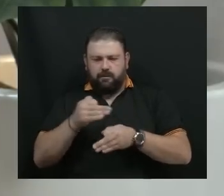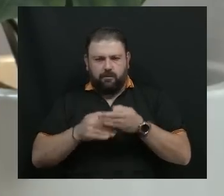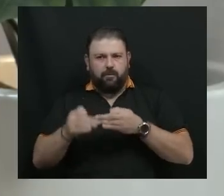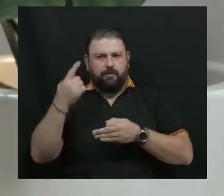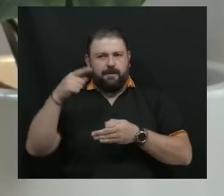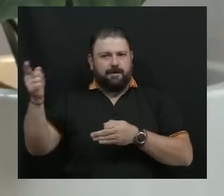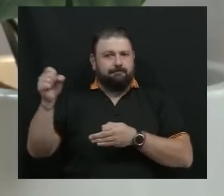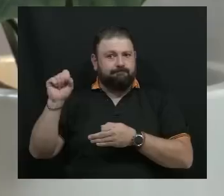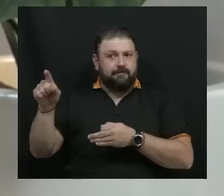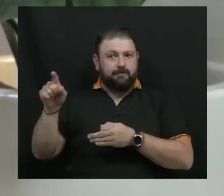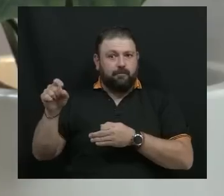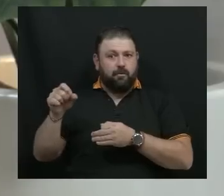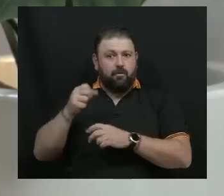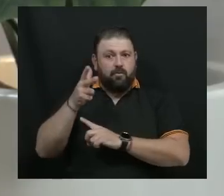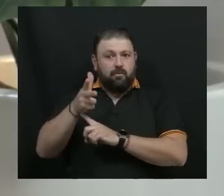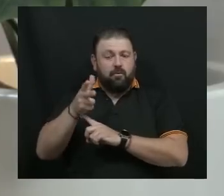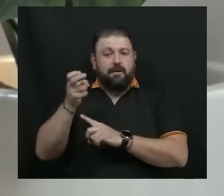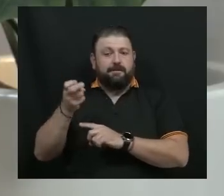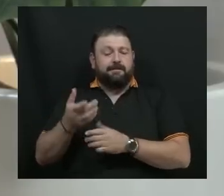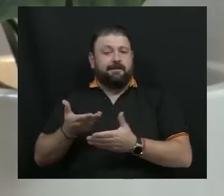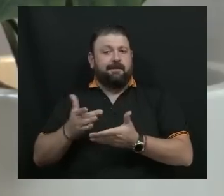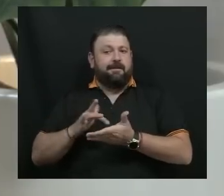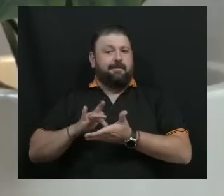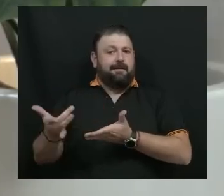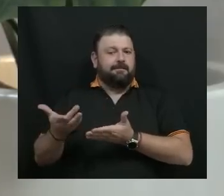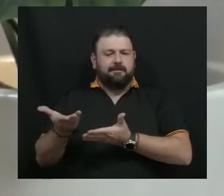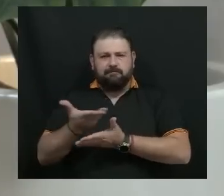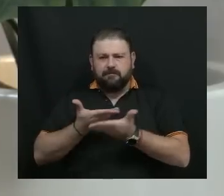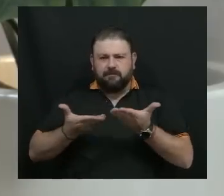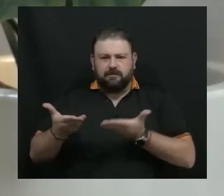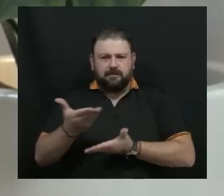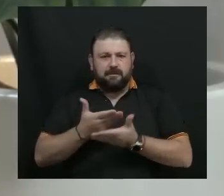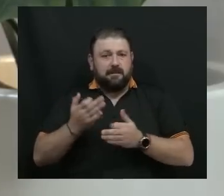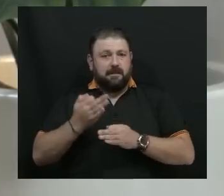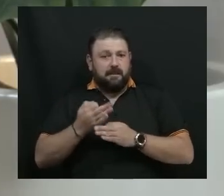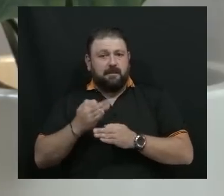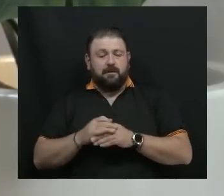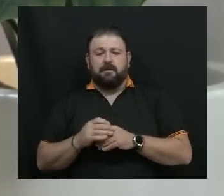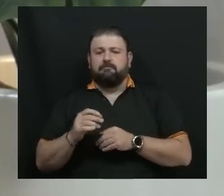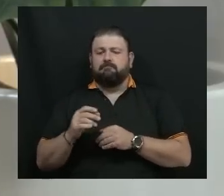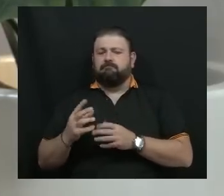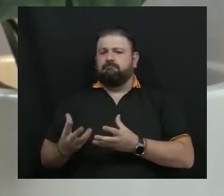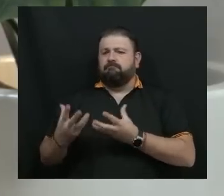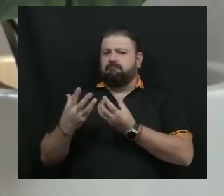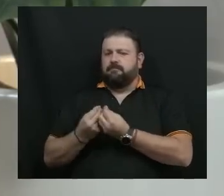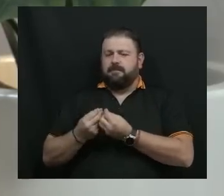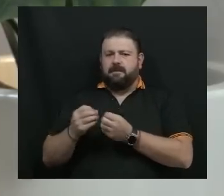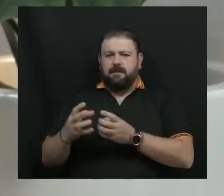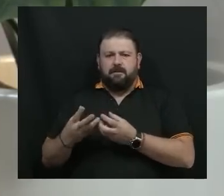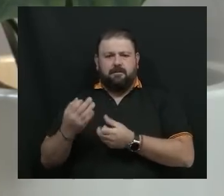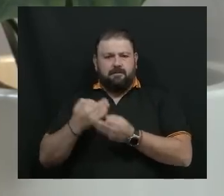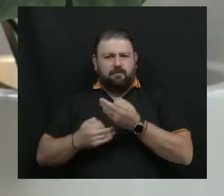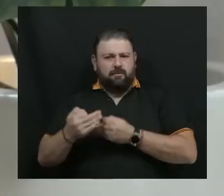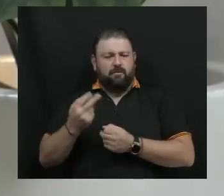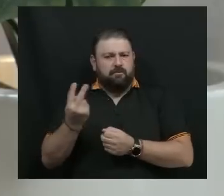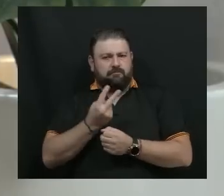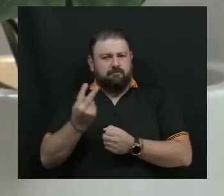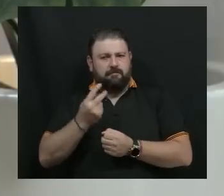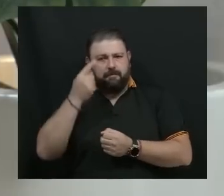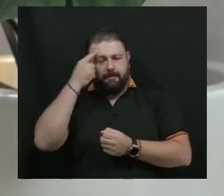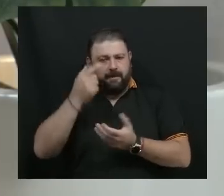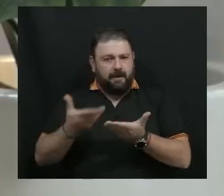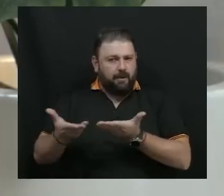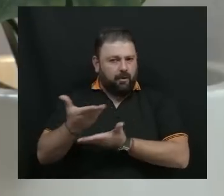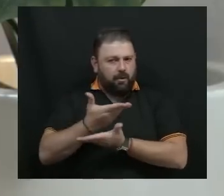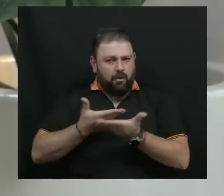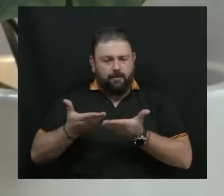él durante este fin de semana. Aquí en el estudio está conmigo Servando, y entre él y yo te vamos a estar compartiendo